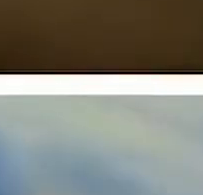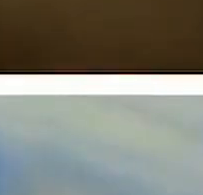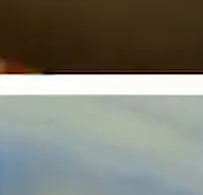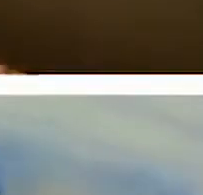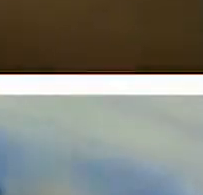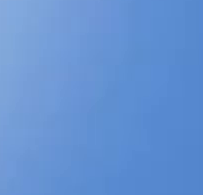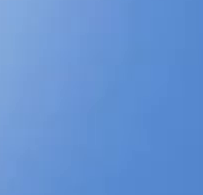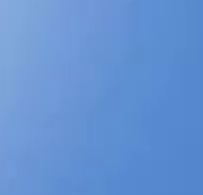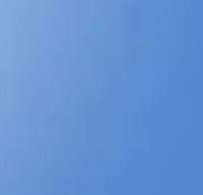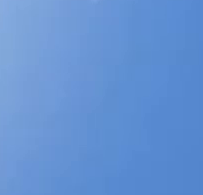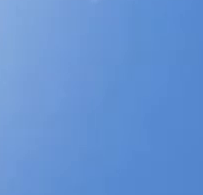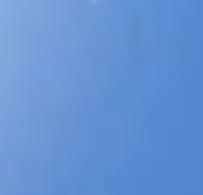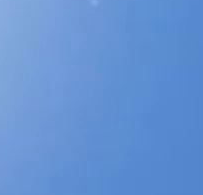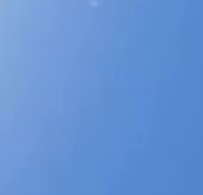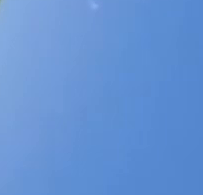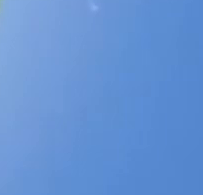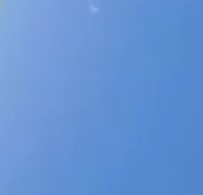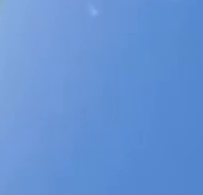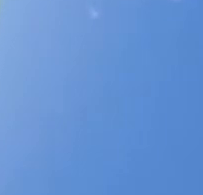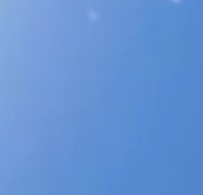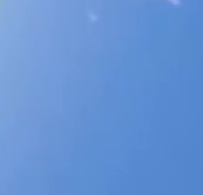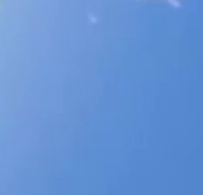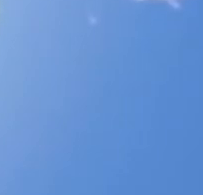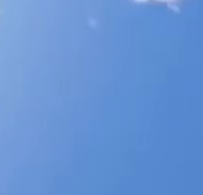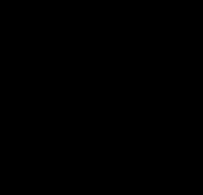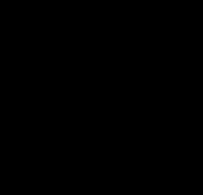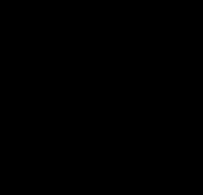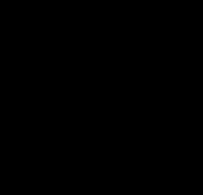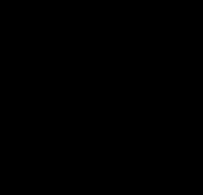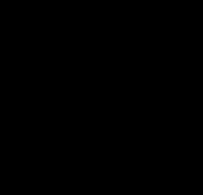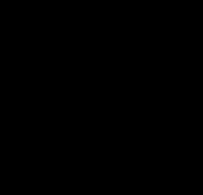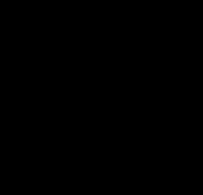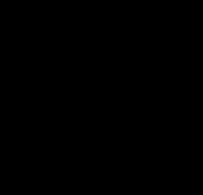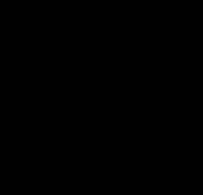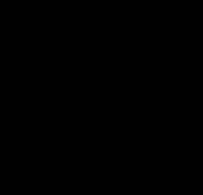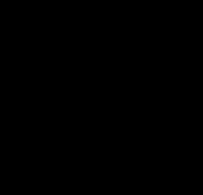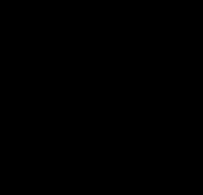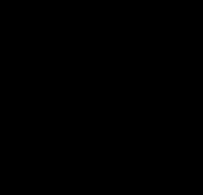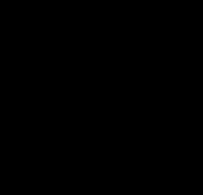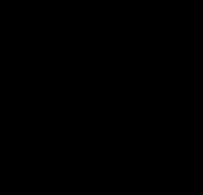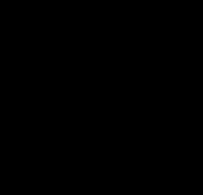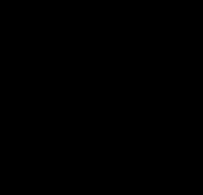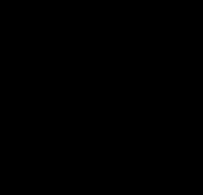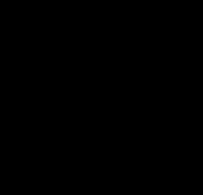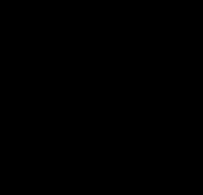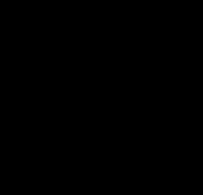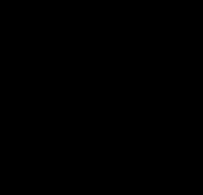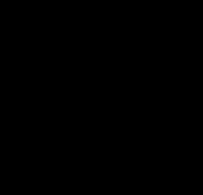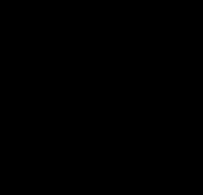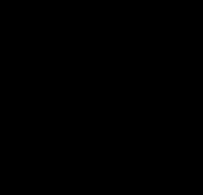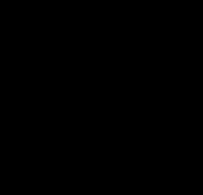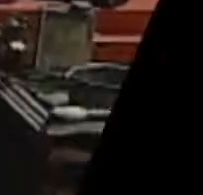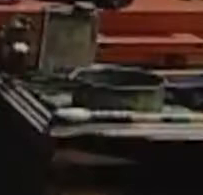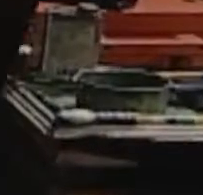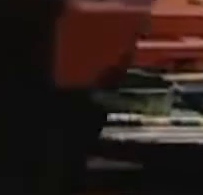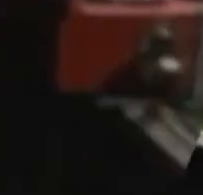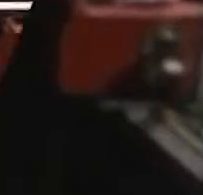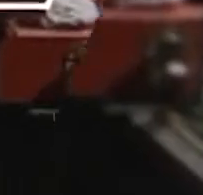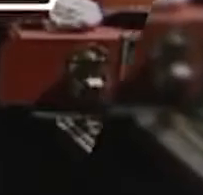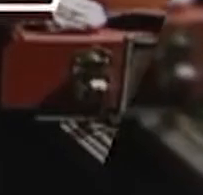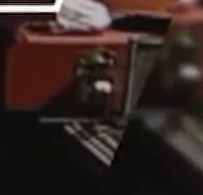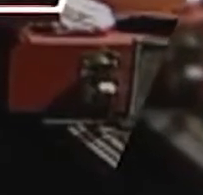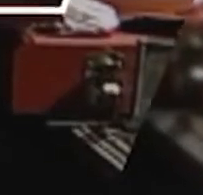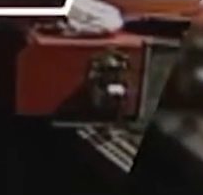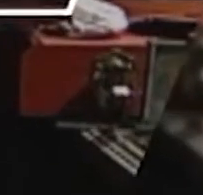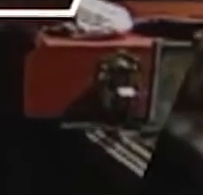mujeres. Global 3000. Solo en 13. Costa Rica Televisión. Un